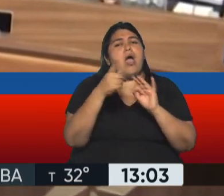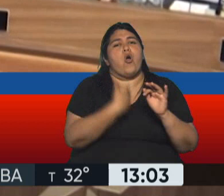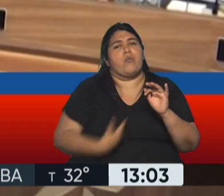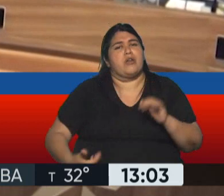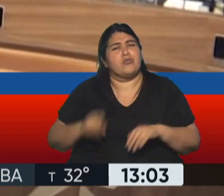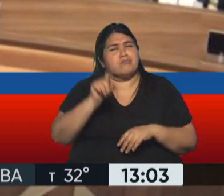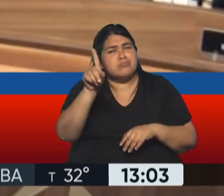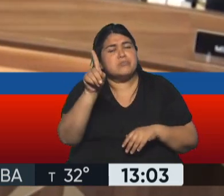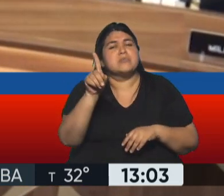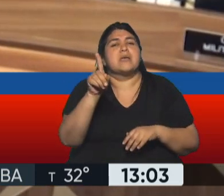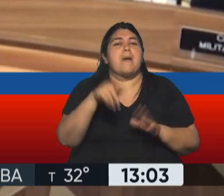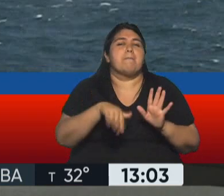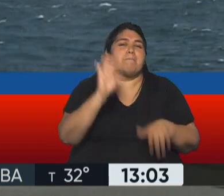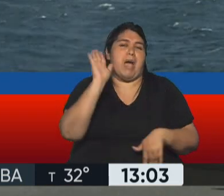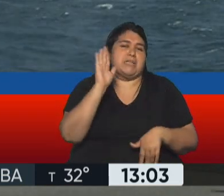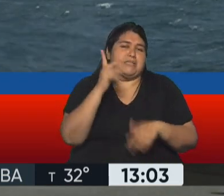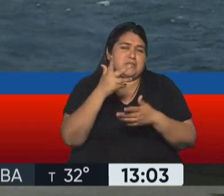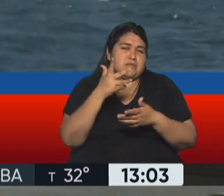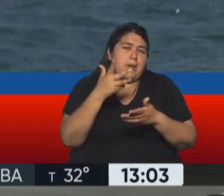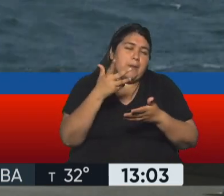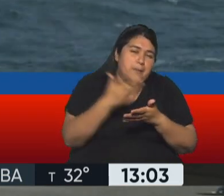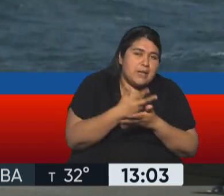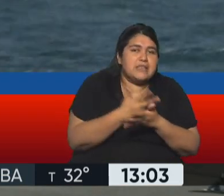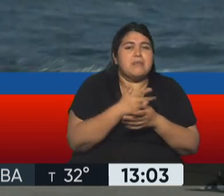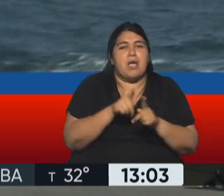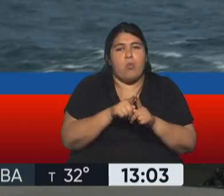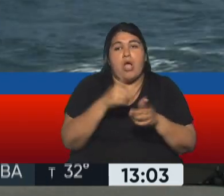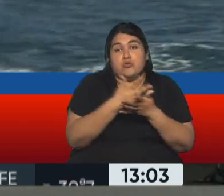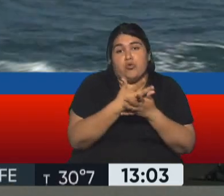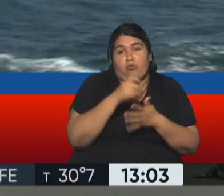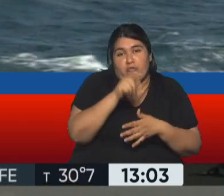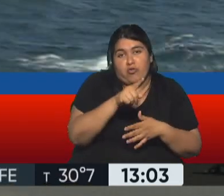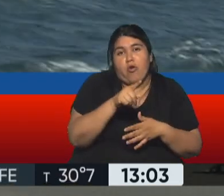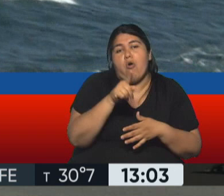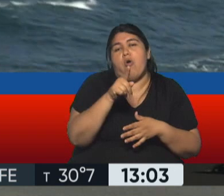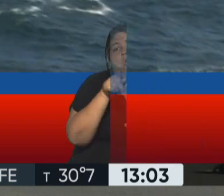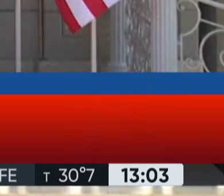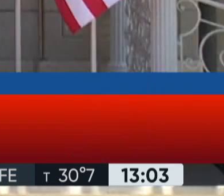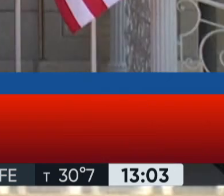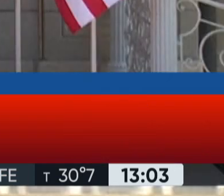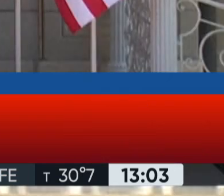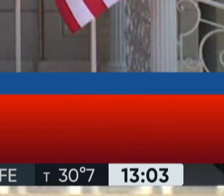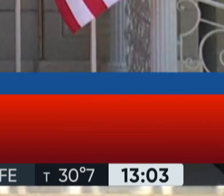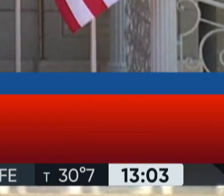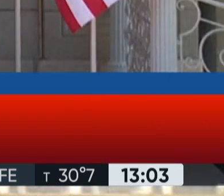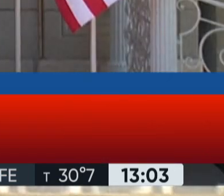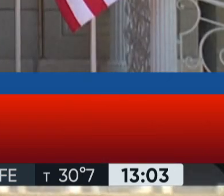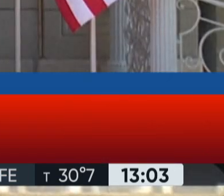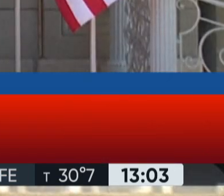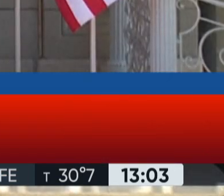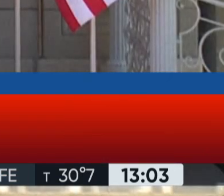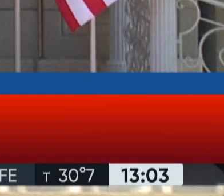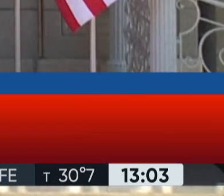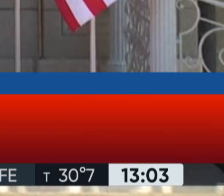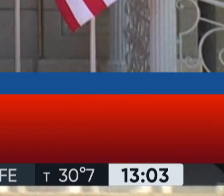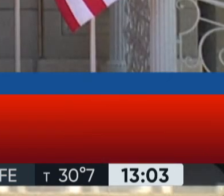gobierno fue víctima en realidad, sufrió, fue presionado por la Revolución de los Colores o por una de la Revolución de los